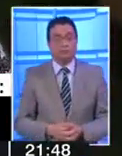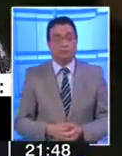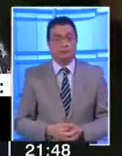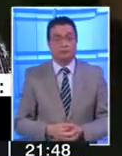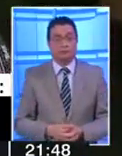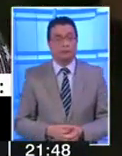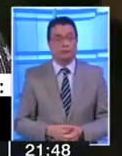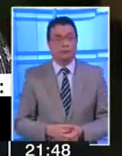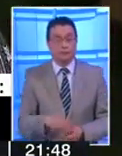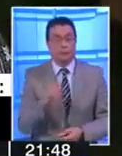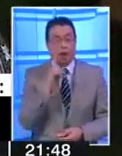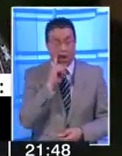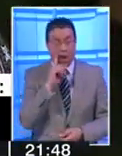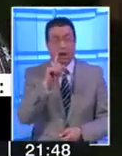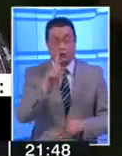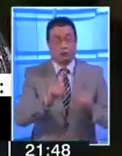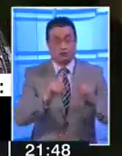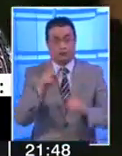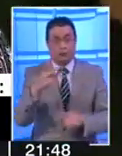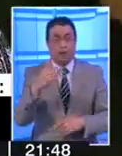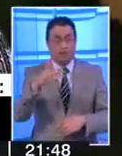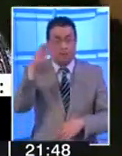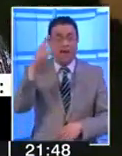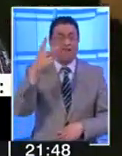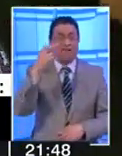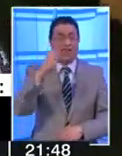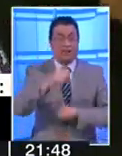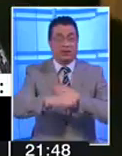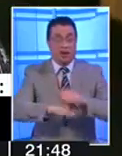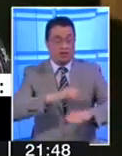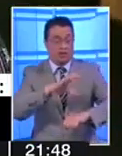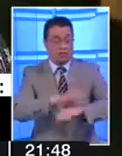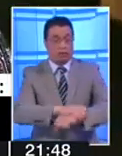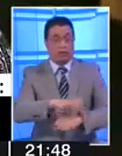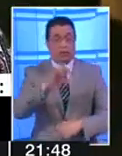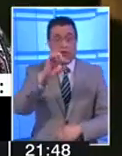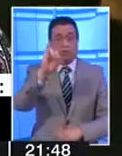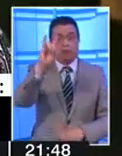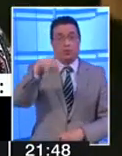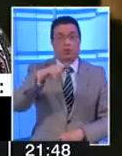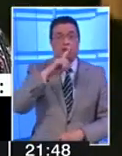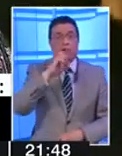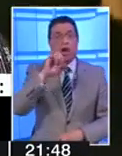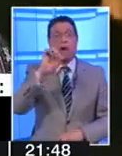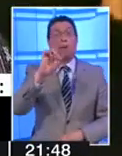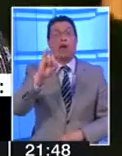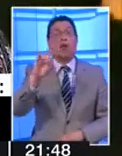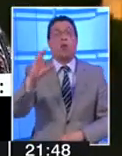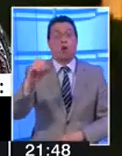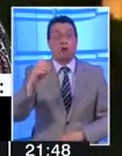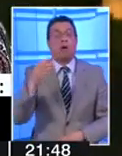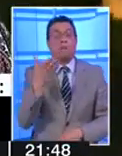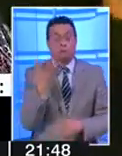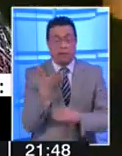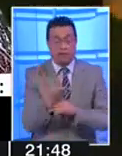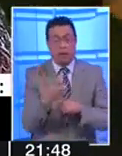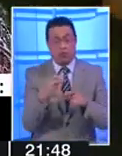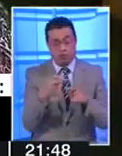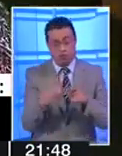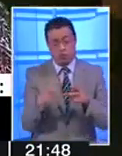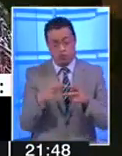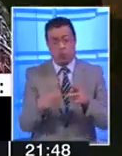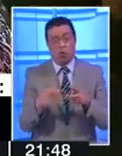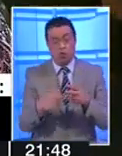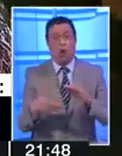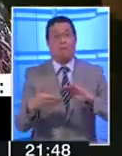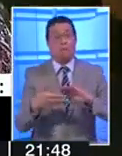Mónica, hay gente que lleva más de 20 años detenida en Punta Peuco y ha pedido en forma reiterada